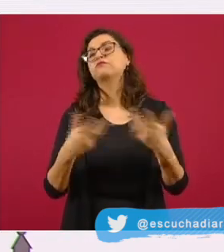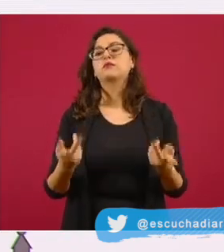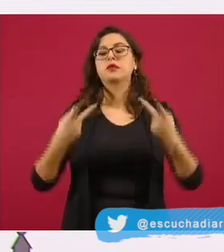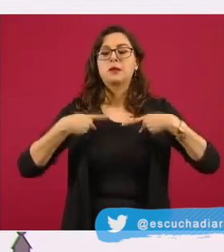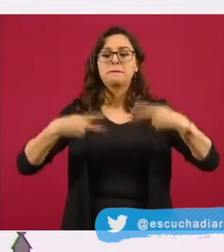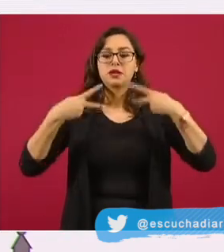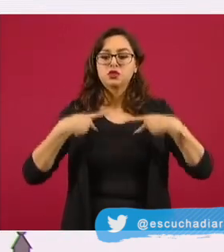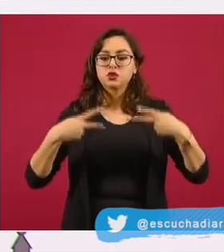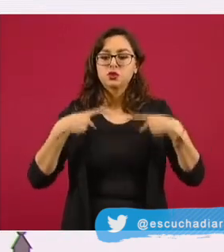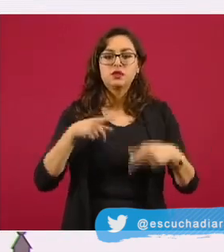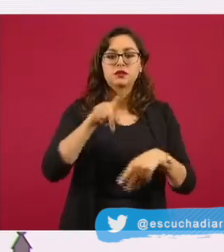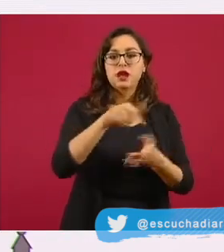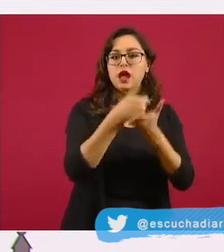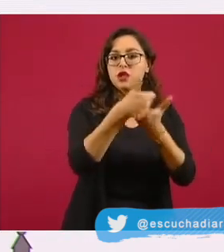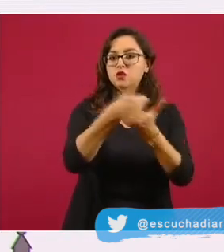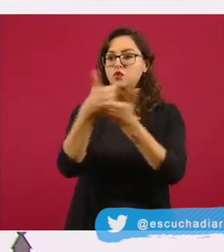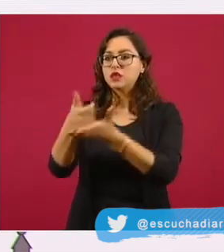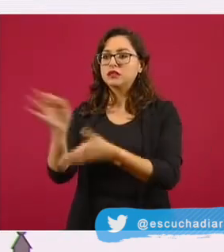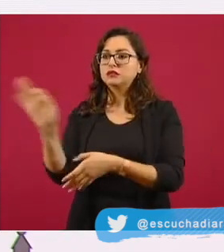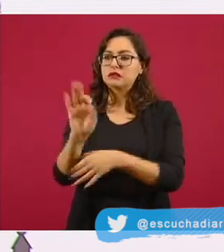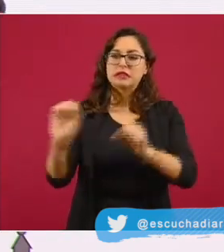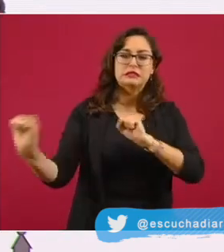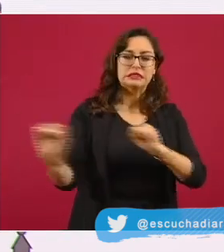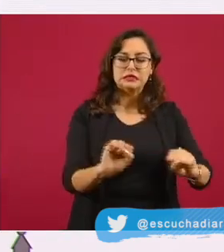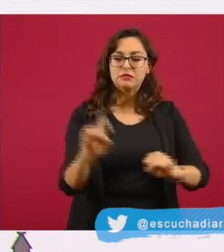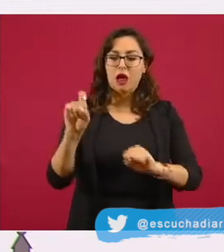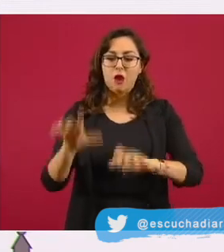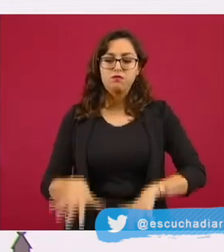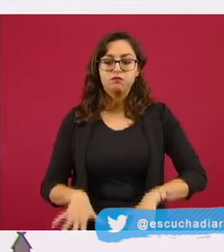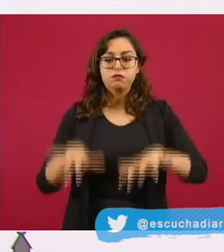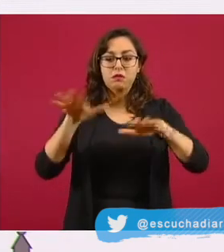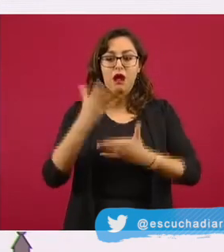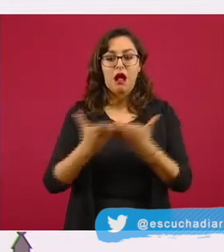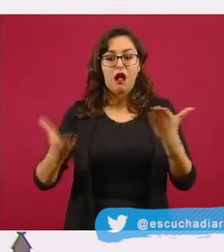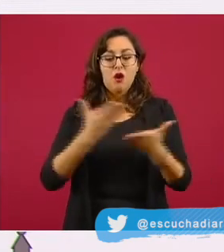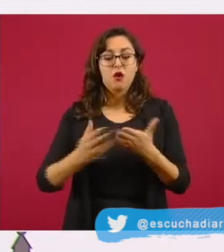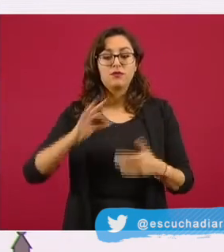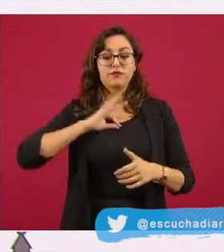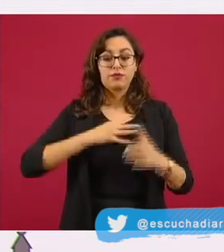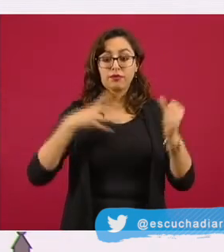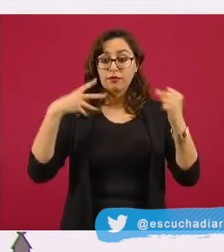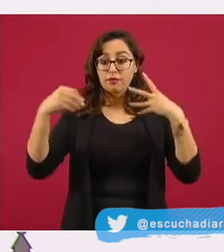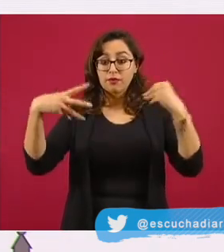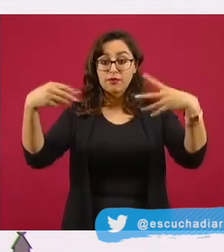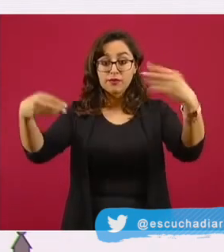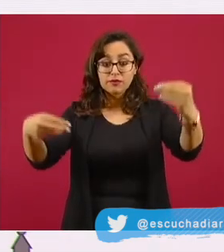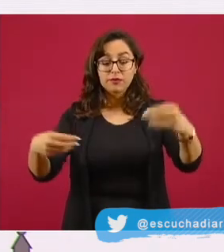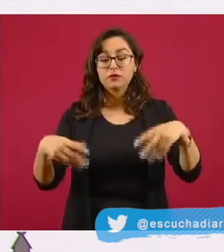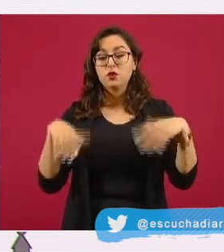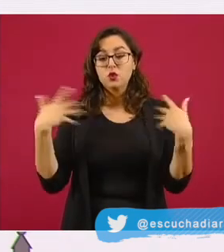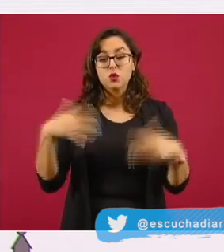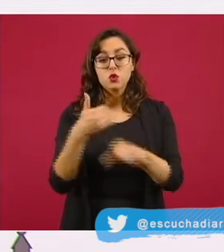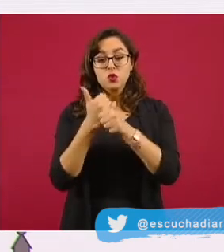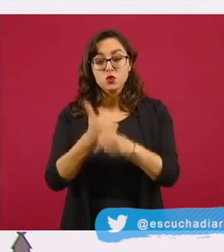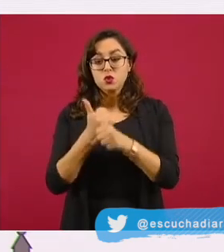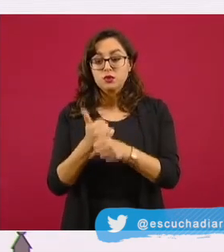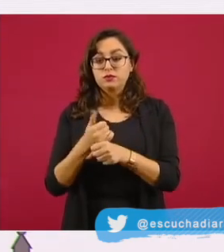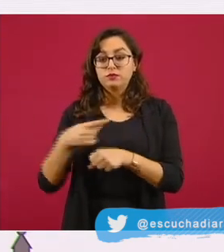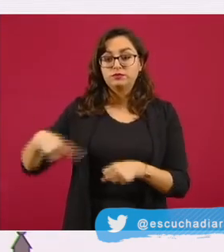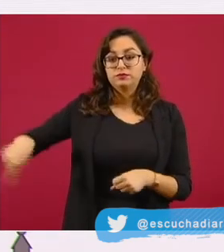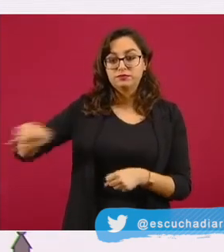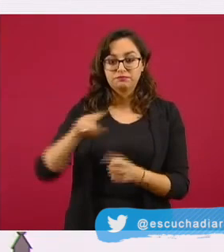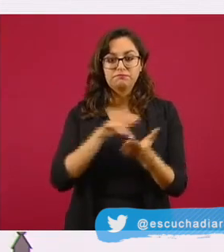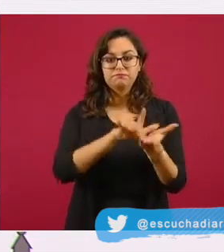sismos, inundaciones, ahora con la pandemia y otras calamidades.